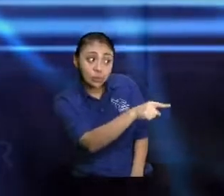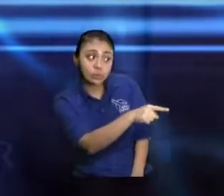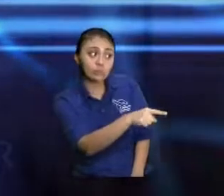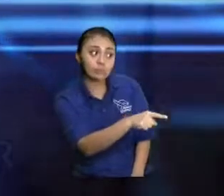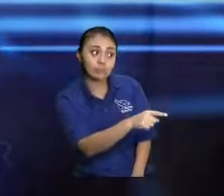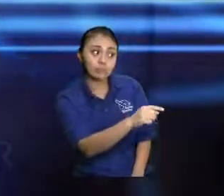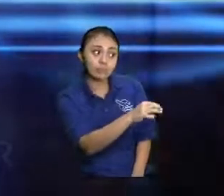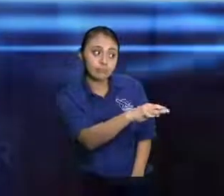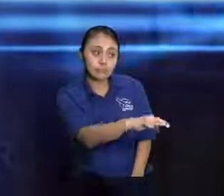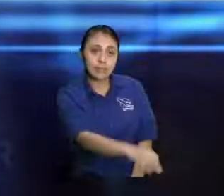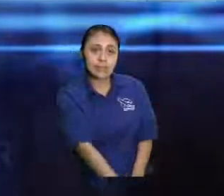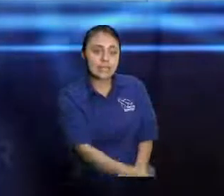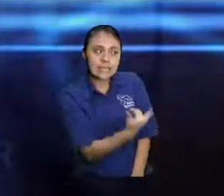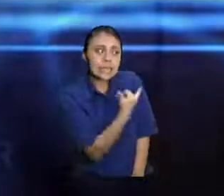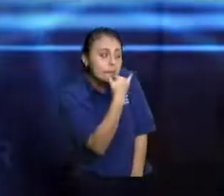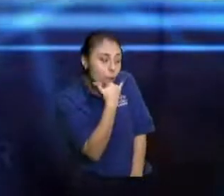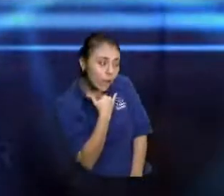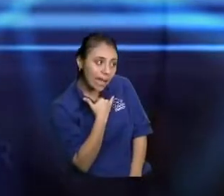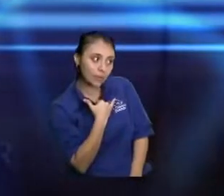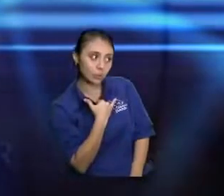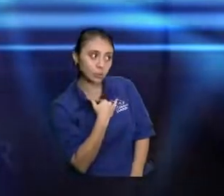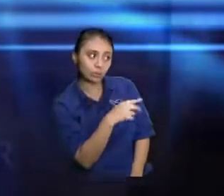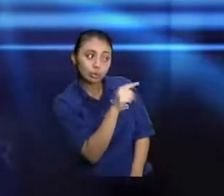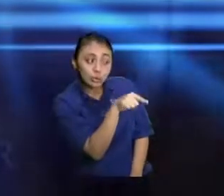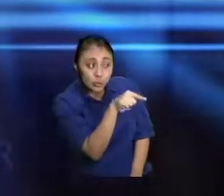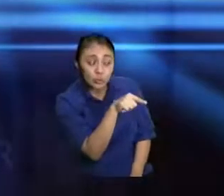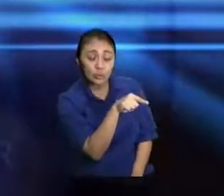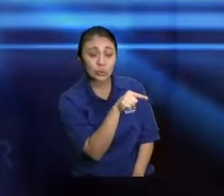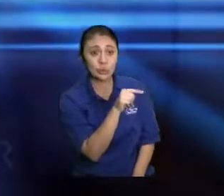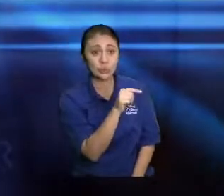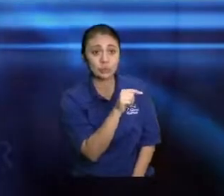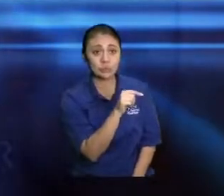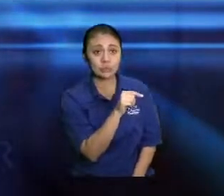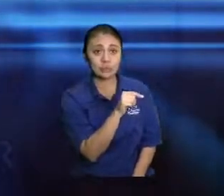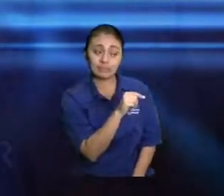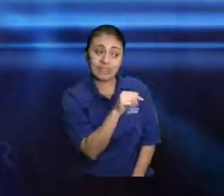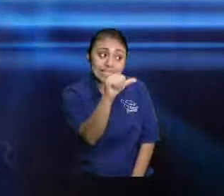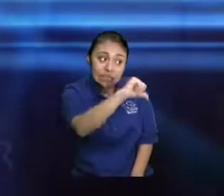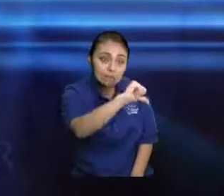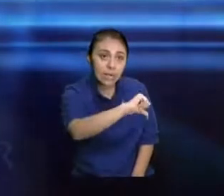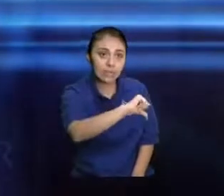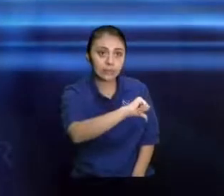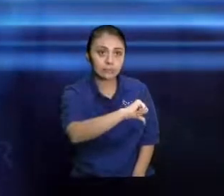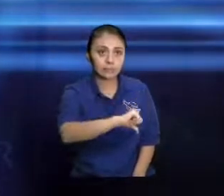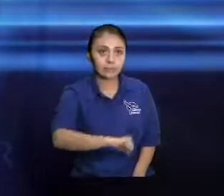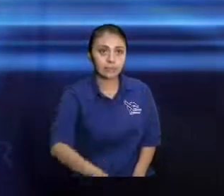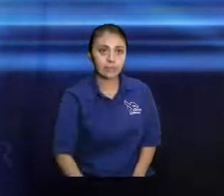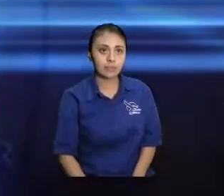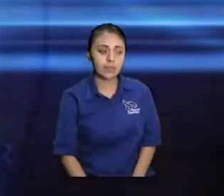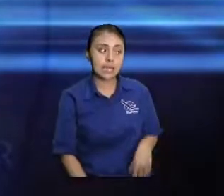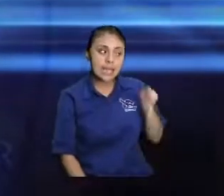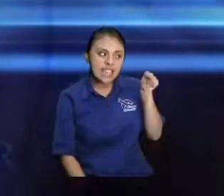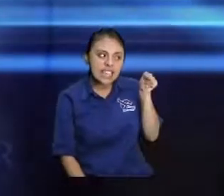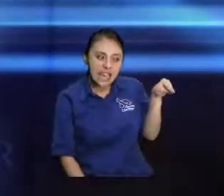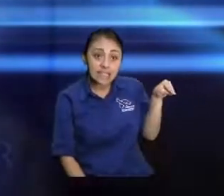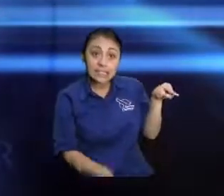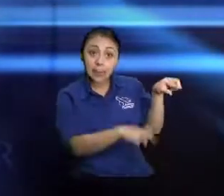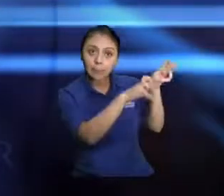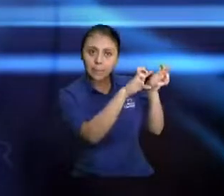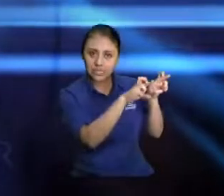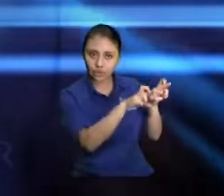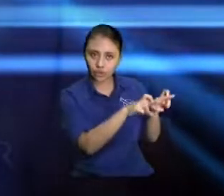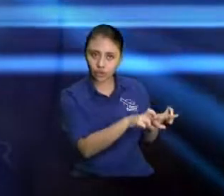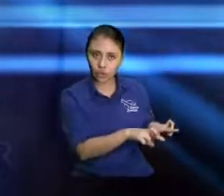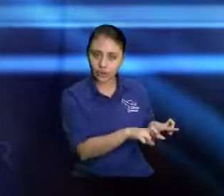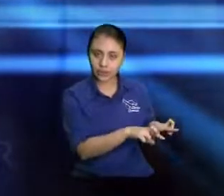dice. Estoy diciendo que usted está mal. Y entonces